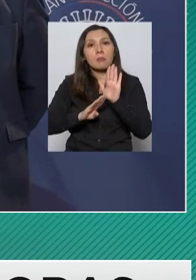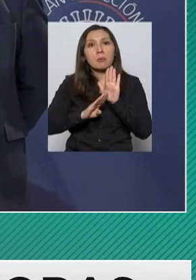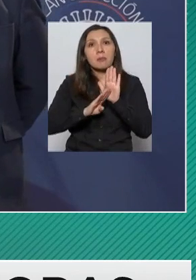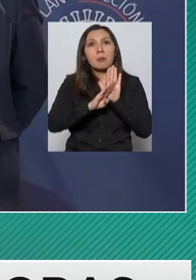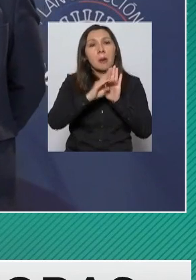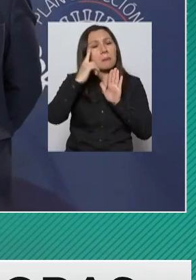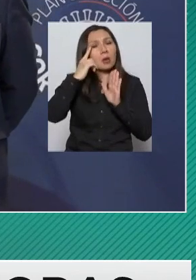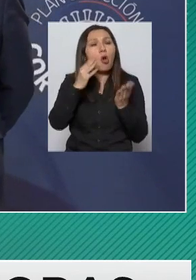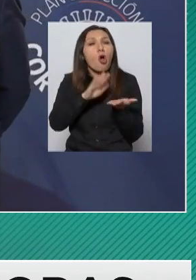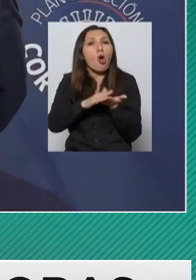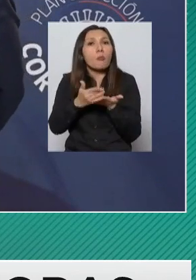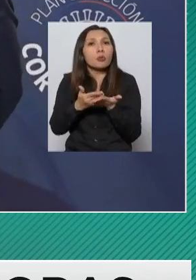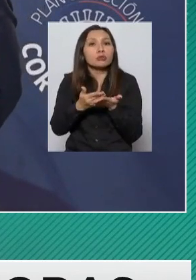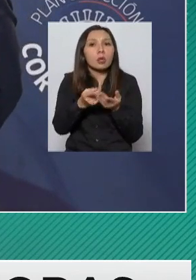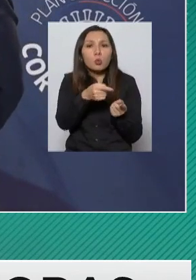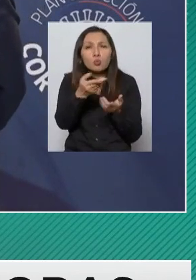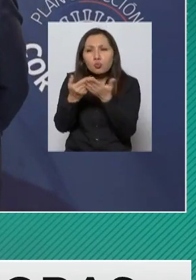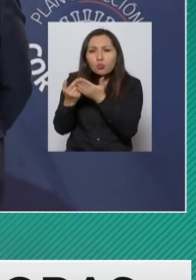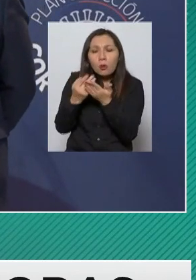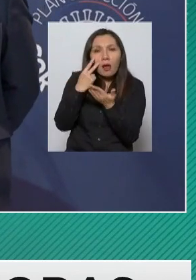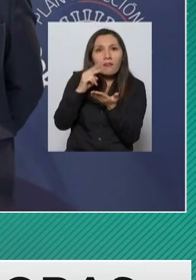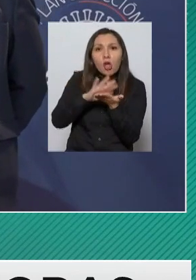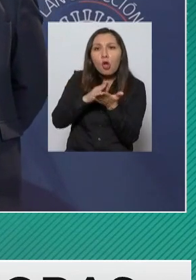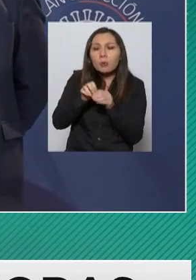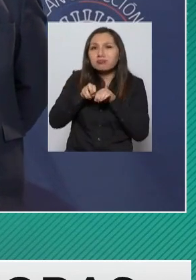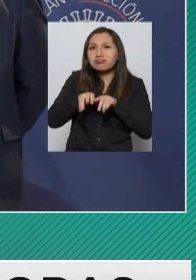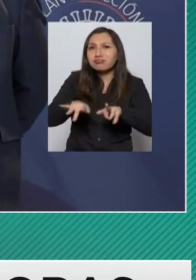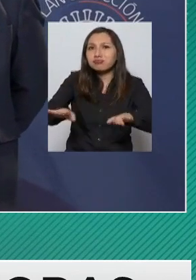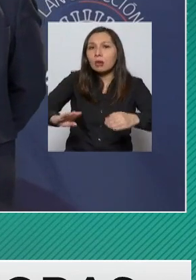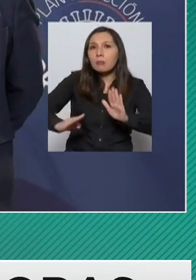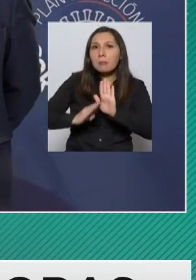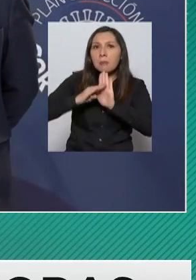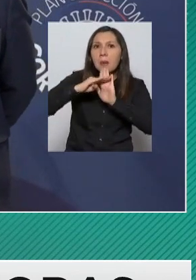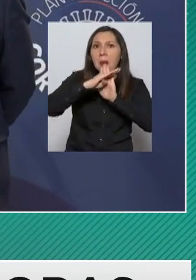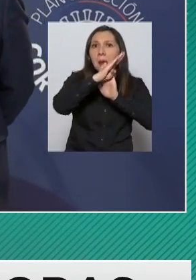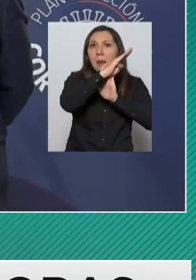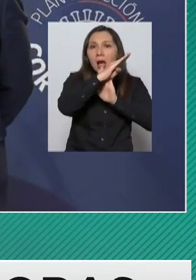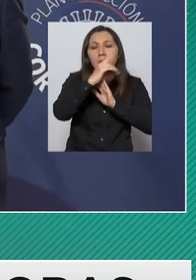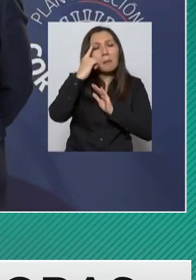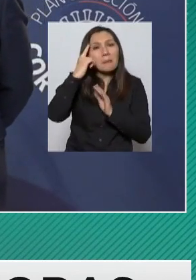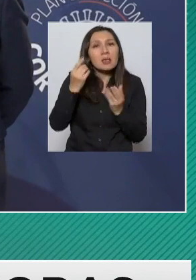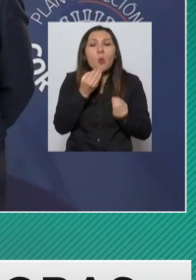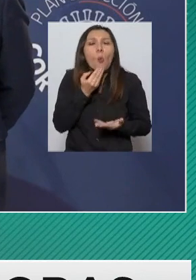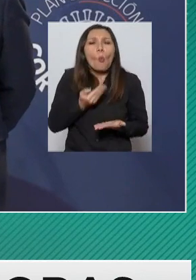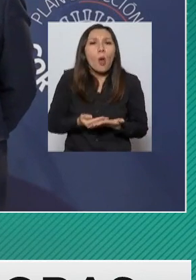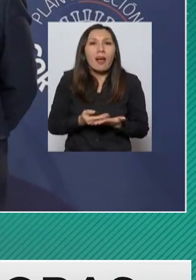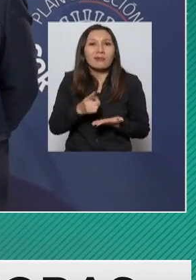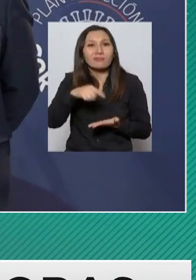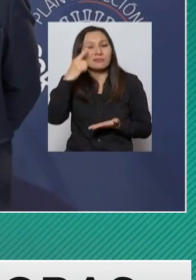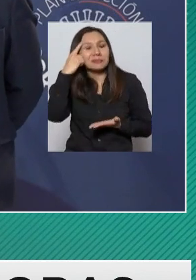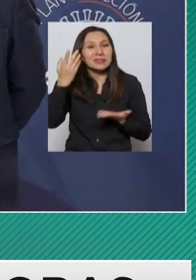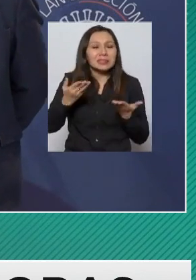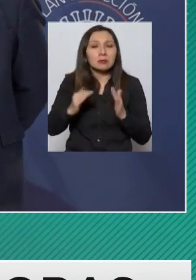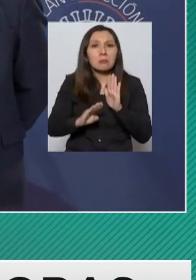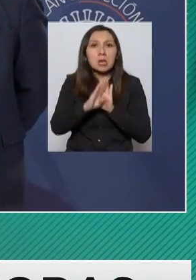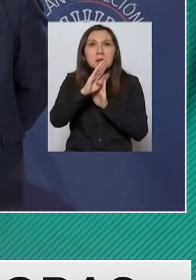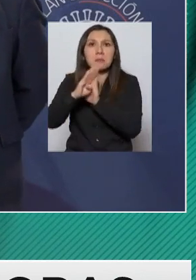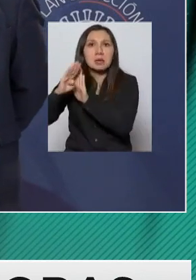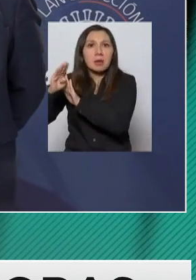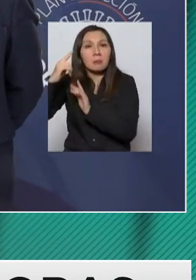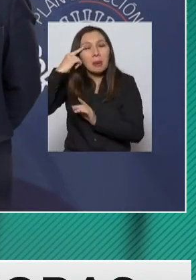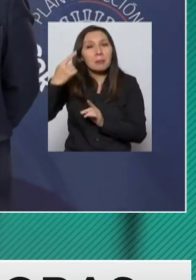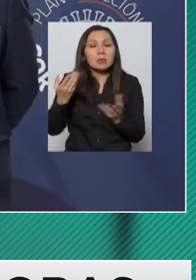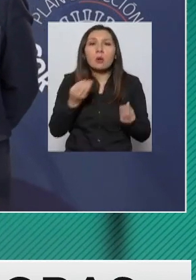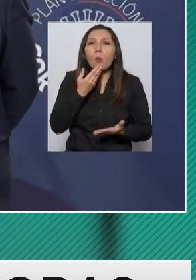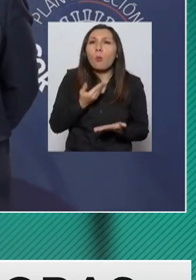cuál es la proyección de hacen qué hacen ustedes de la pandemia y para cuánto esperan ustedes la presencia de este pico la presencia de los diversos picks y en esa misma